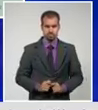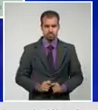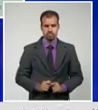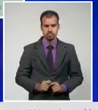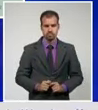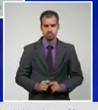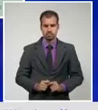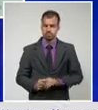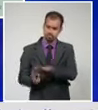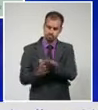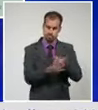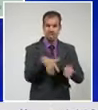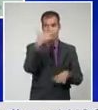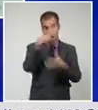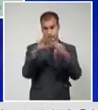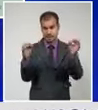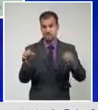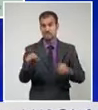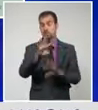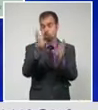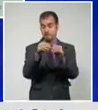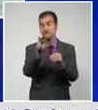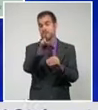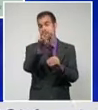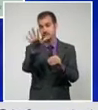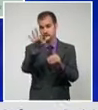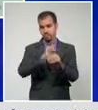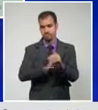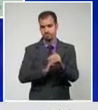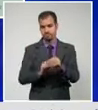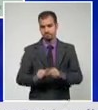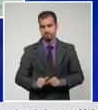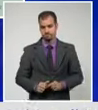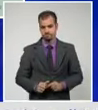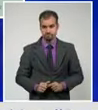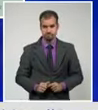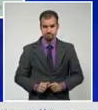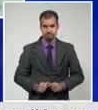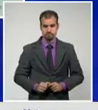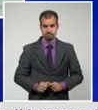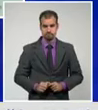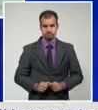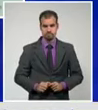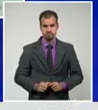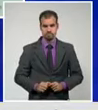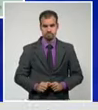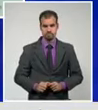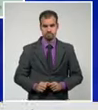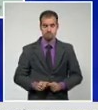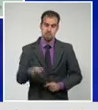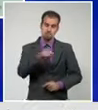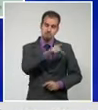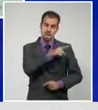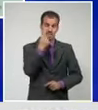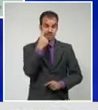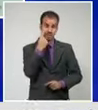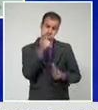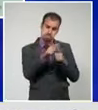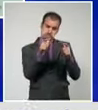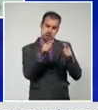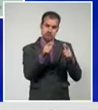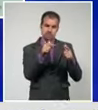Artemisa confirma 25 casos autóctonos, 2 menos que la jornada anterior, con